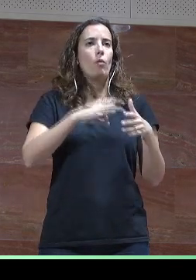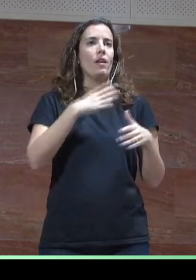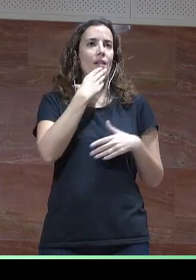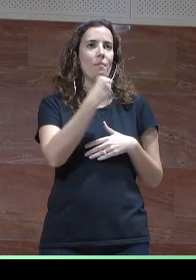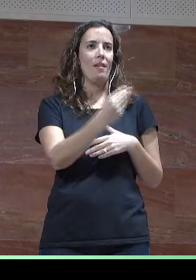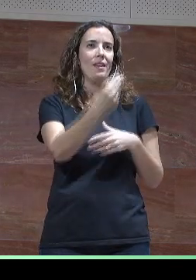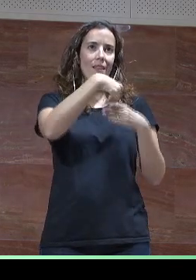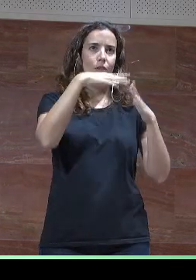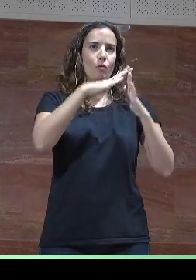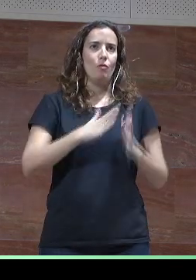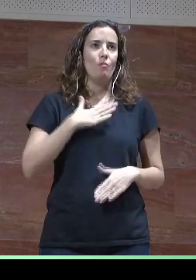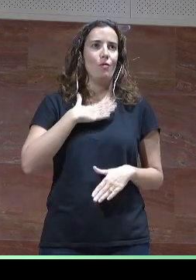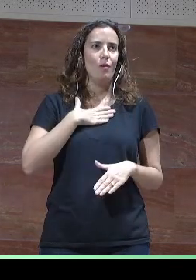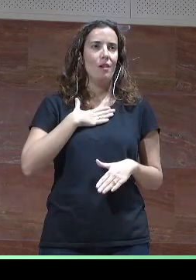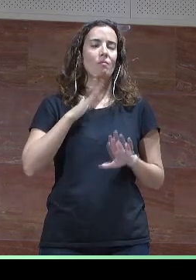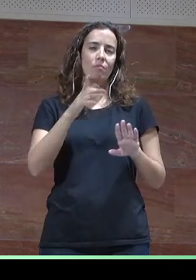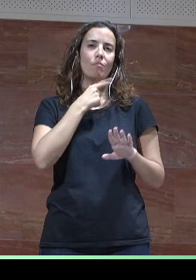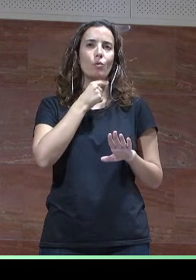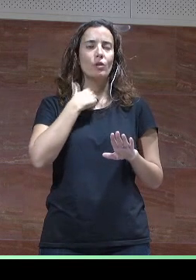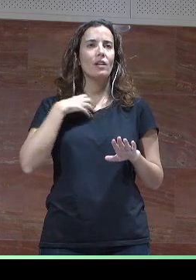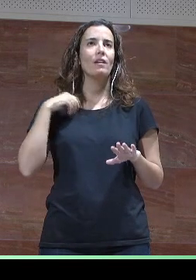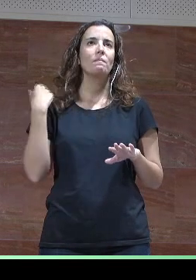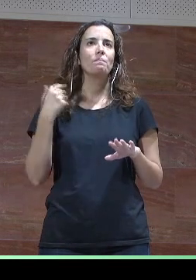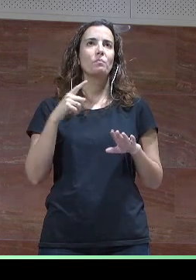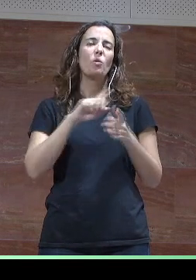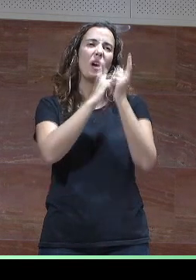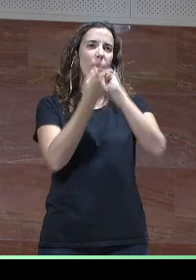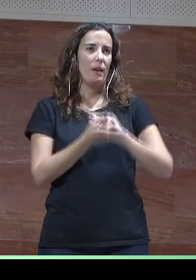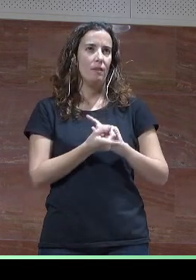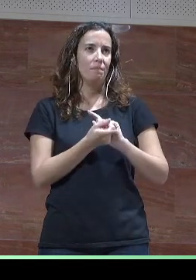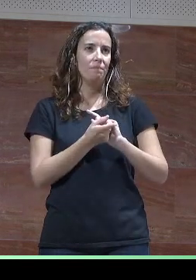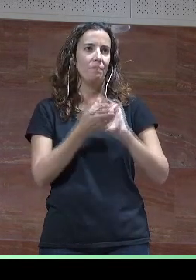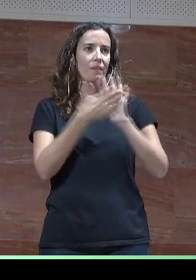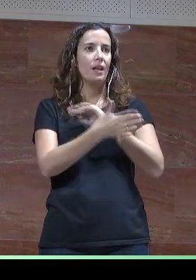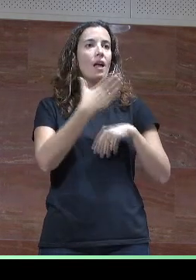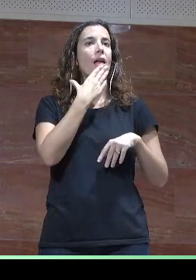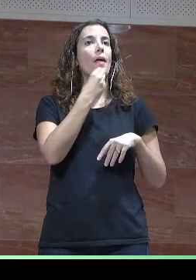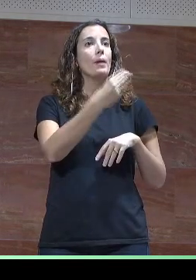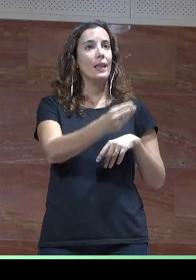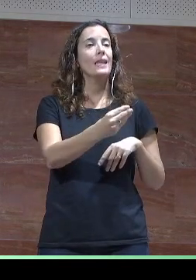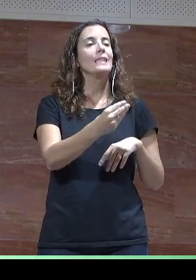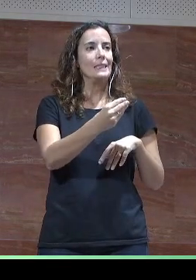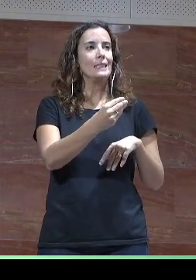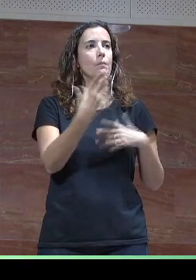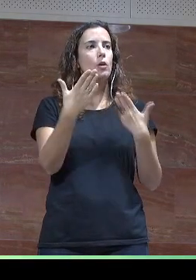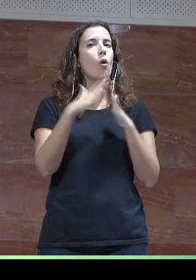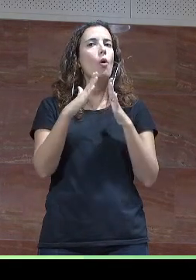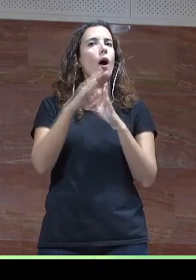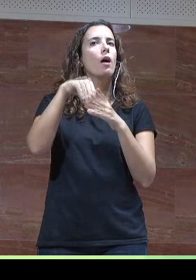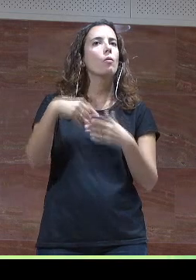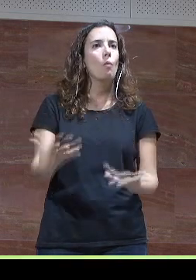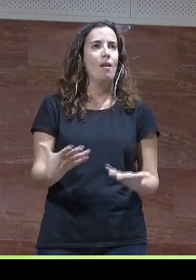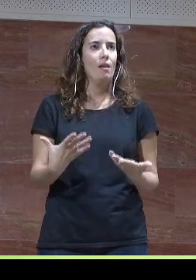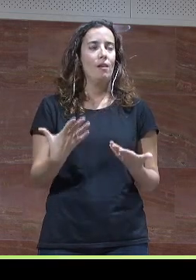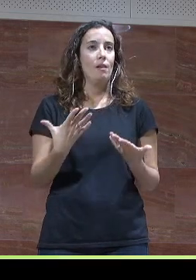gustaría, si me lo permitís, invertir el orden de los términos. Y decir, envejecer, pero ¿en qué hogar? ¿No? Teniendo presente